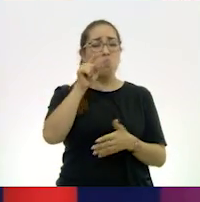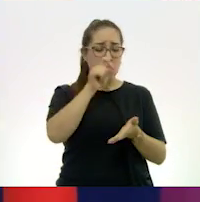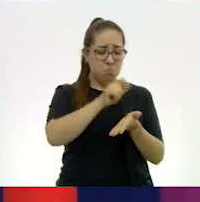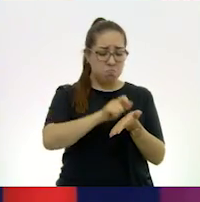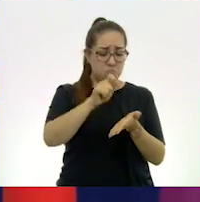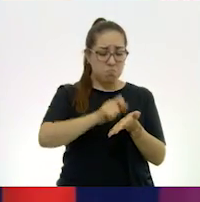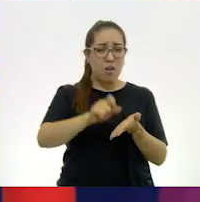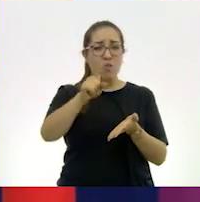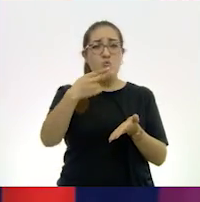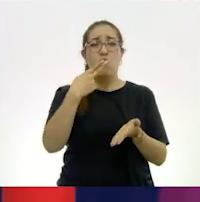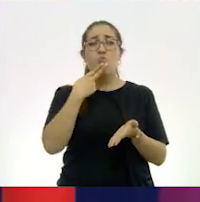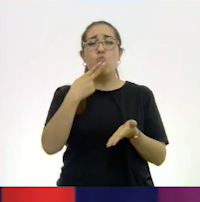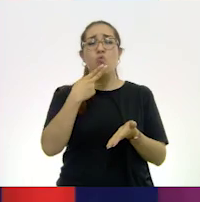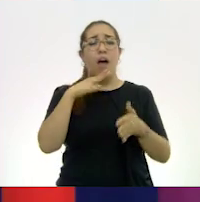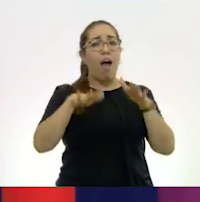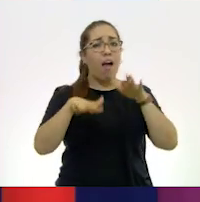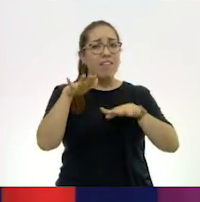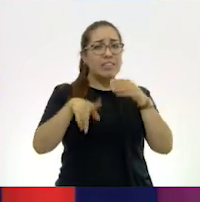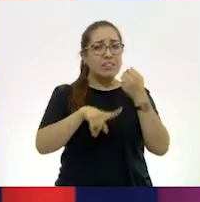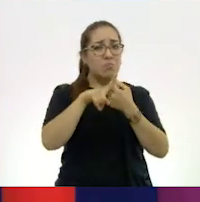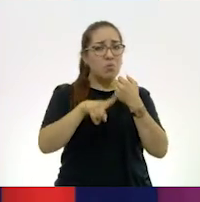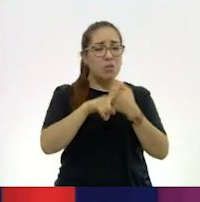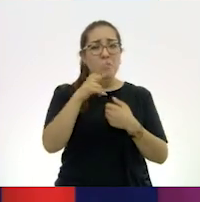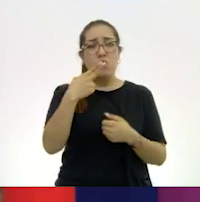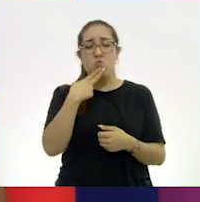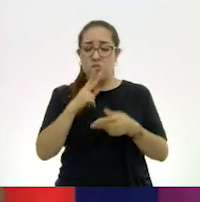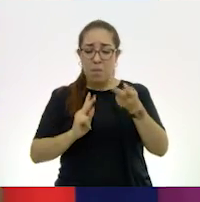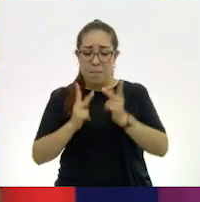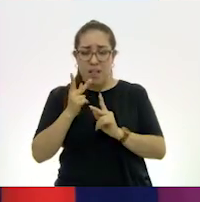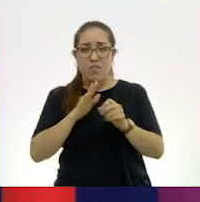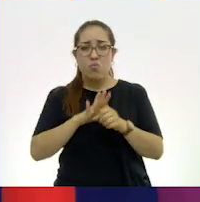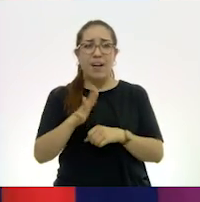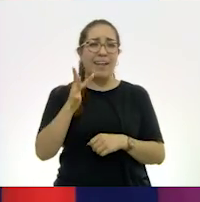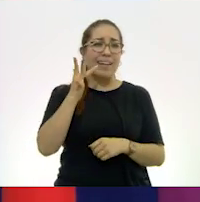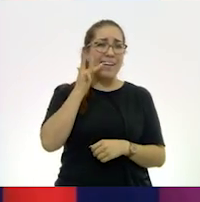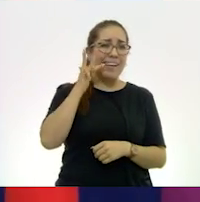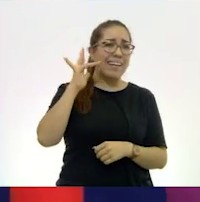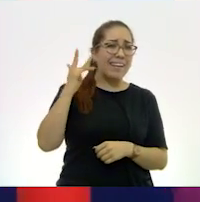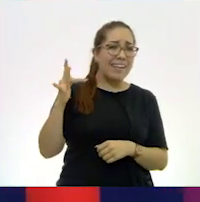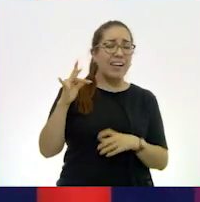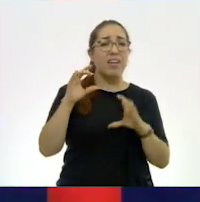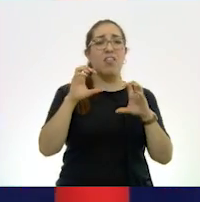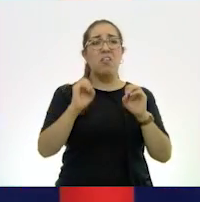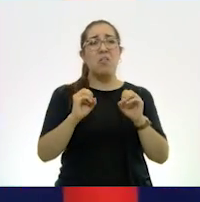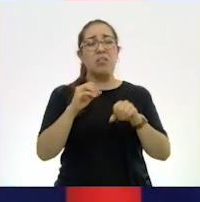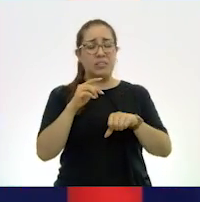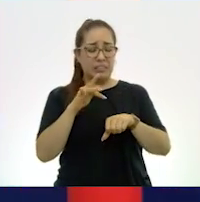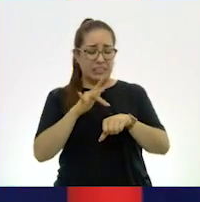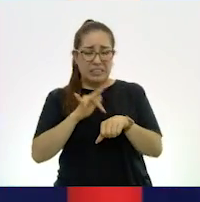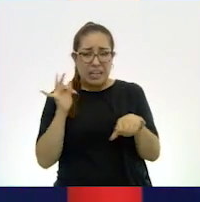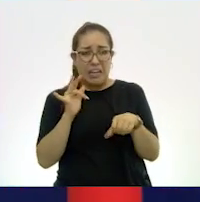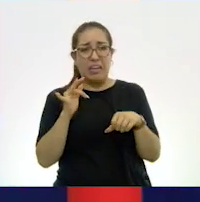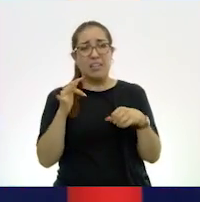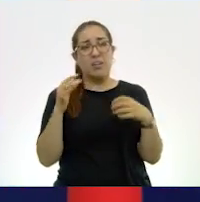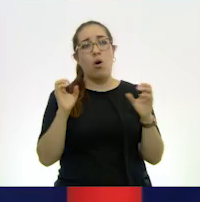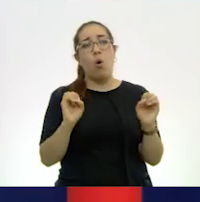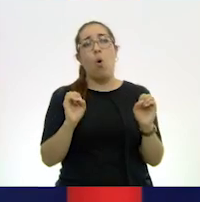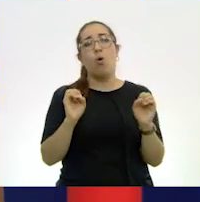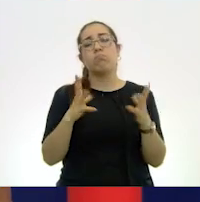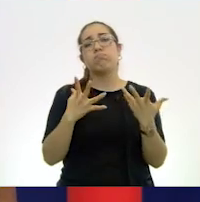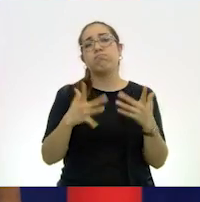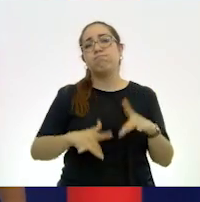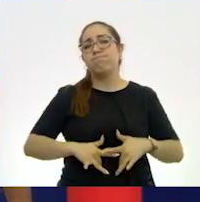remedio has usado en estos casos? Dolor de muela, quemaduras, dolor de estómago, dolor